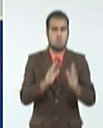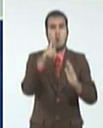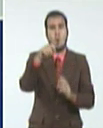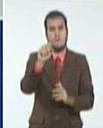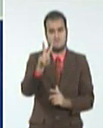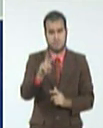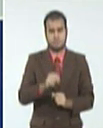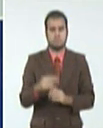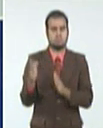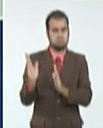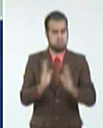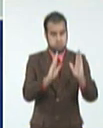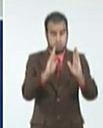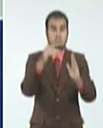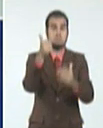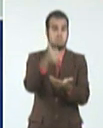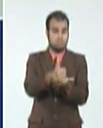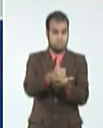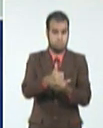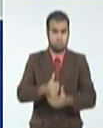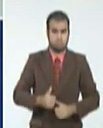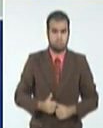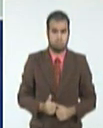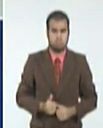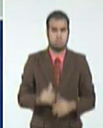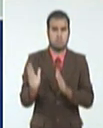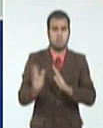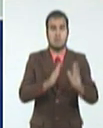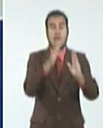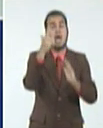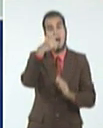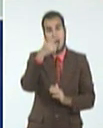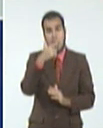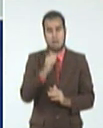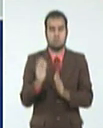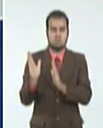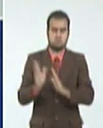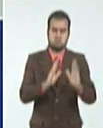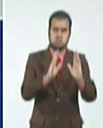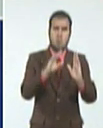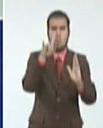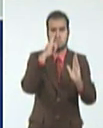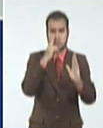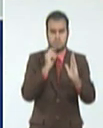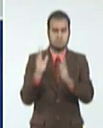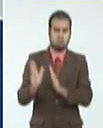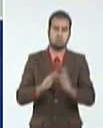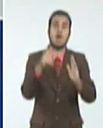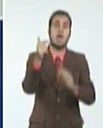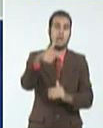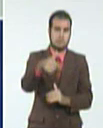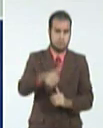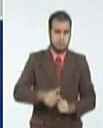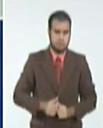Matanzas, municipio cabecera, Los Jarabos, Unión de Reyes y Jagüey Grande, en ese orden de mayor a